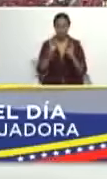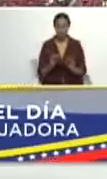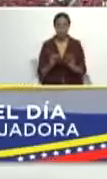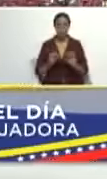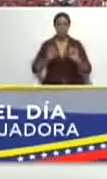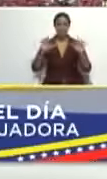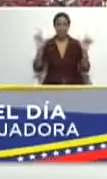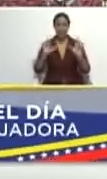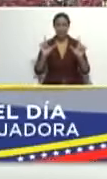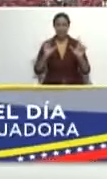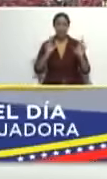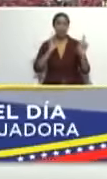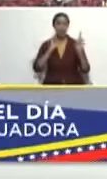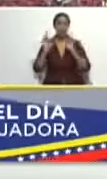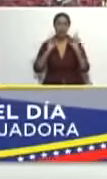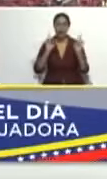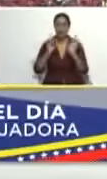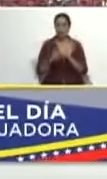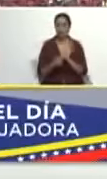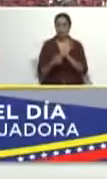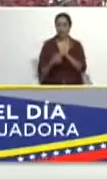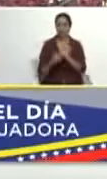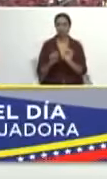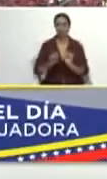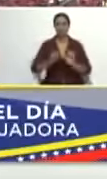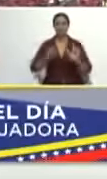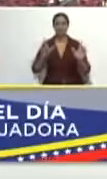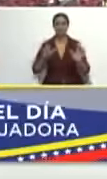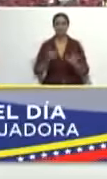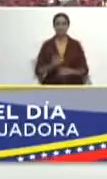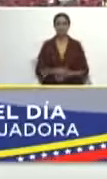radio y televisión. Mi saludo a la clase obrera.